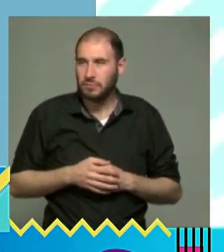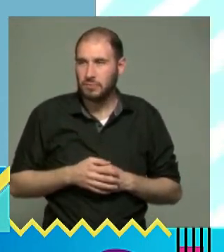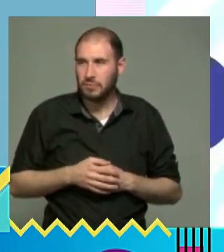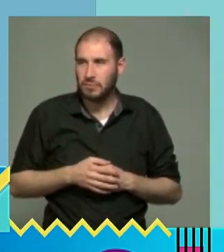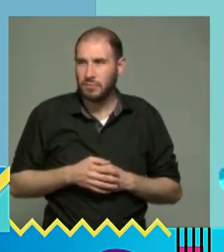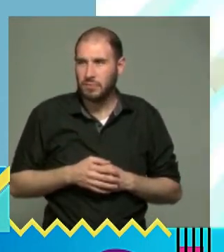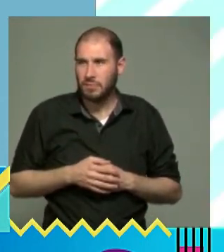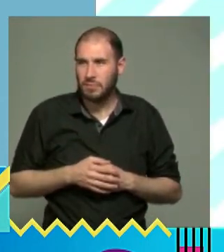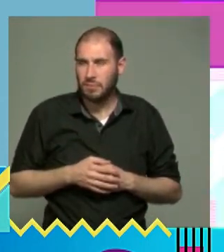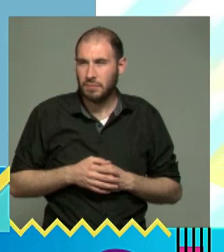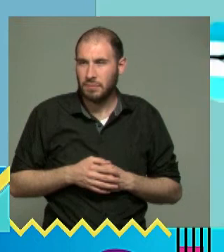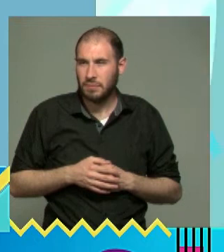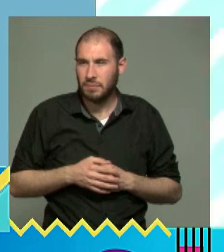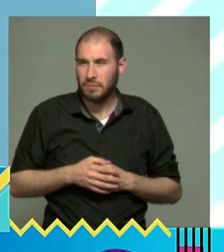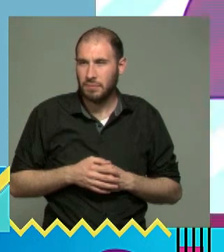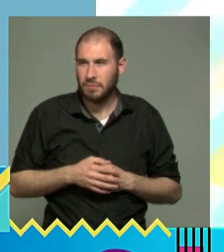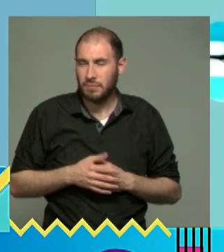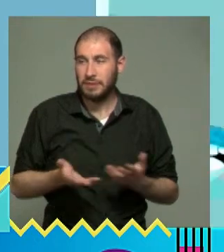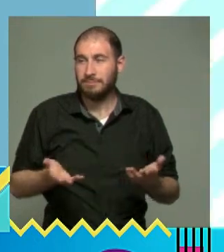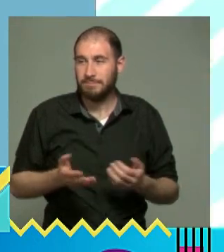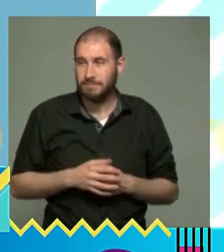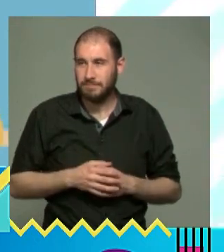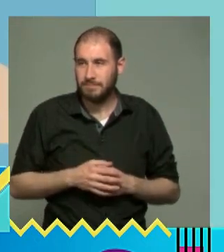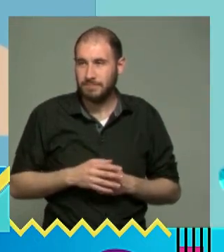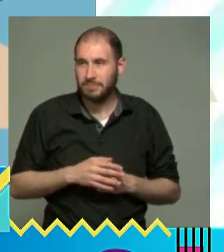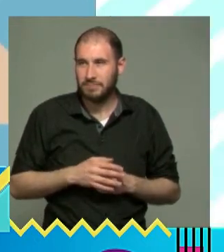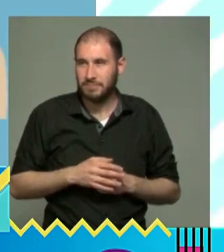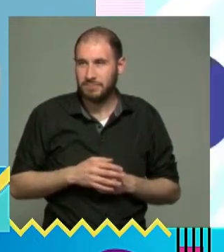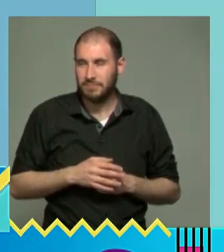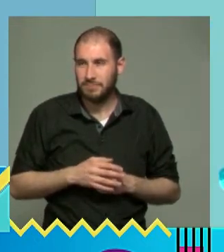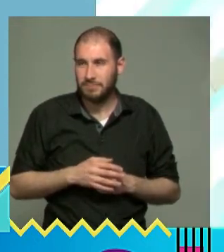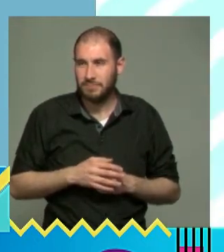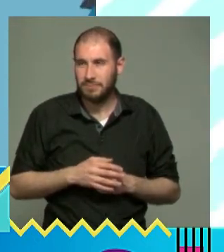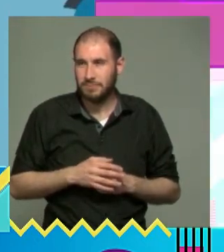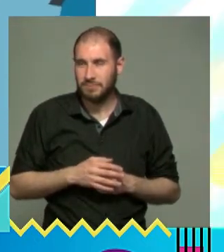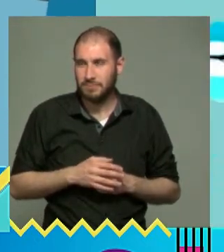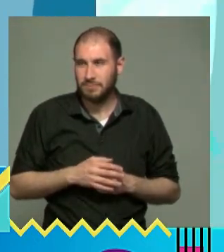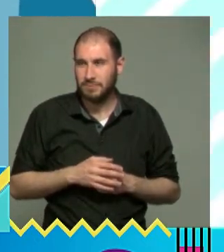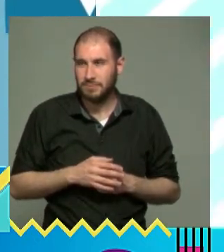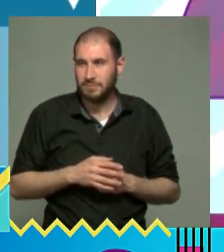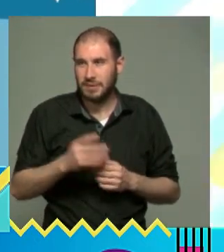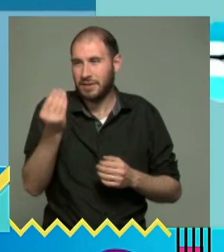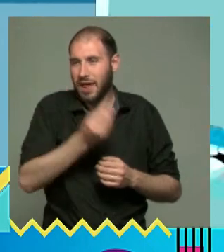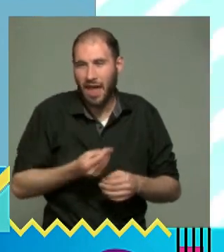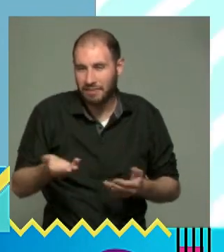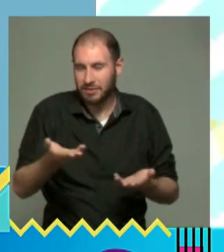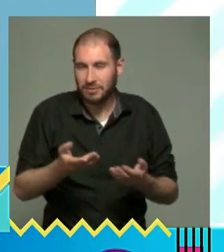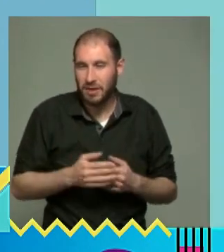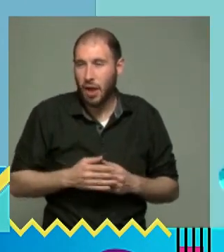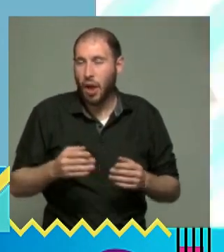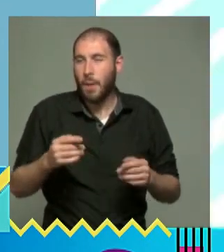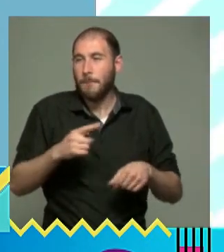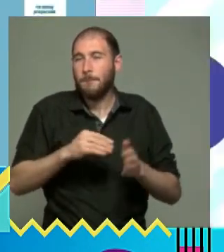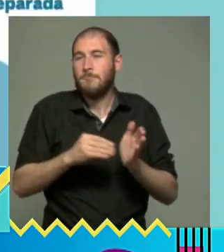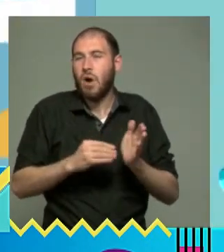no sé cómo te lo explico, no sé, gráficamente, digo, del momento en